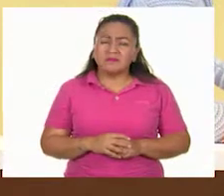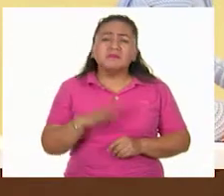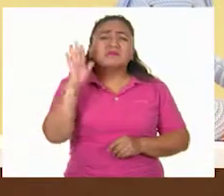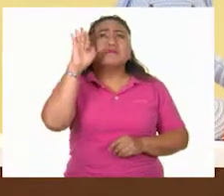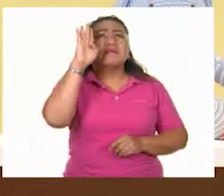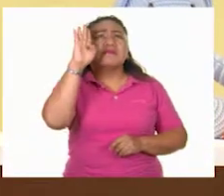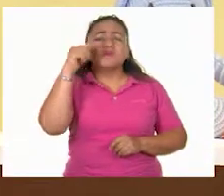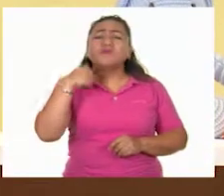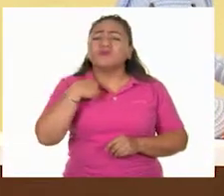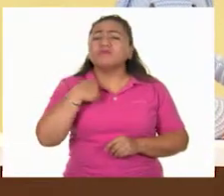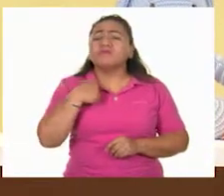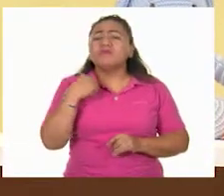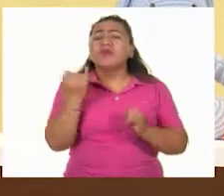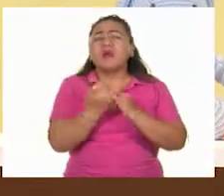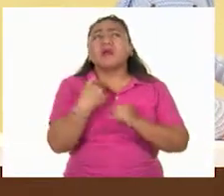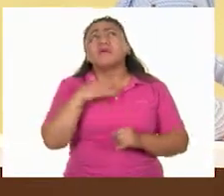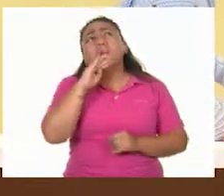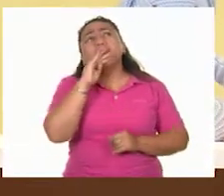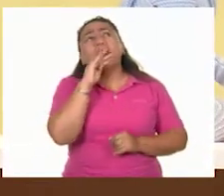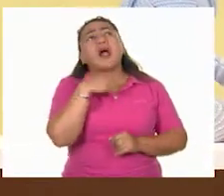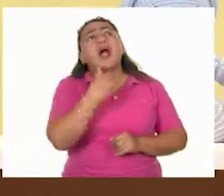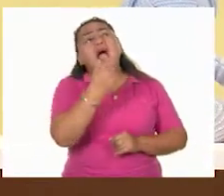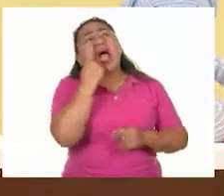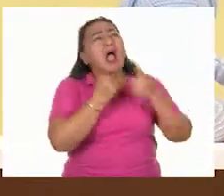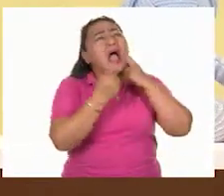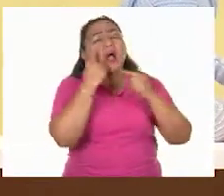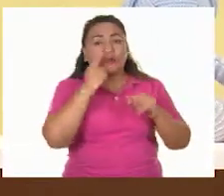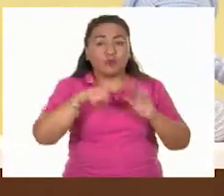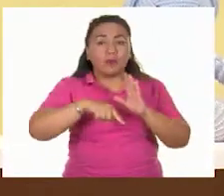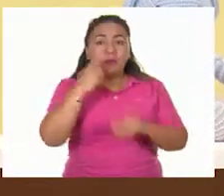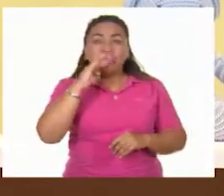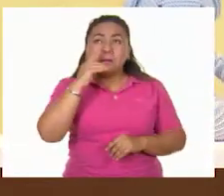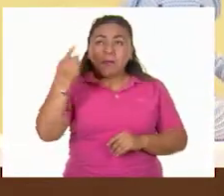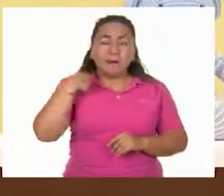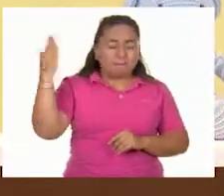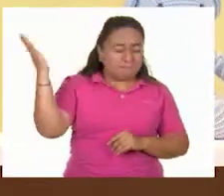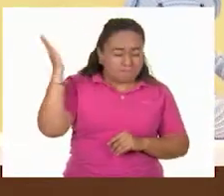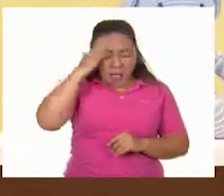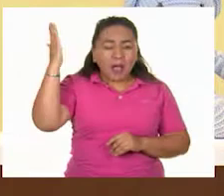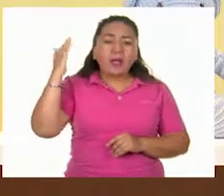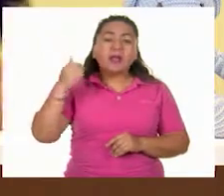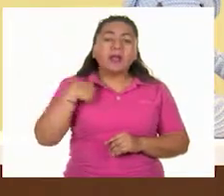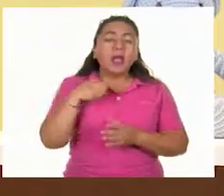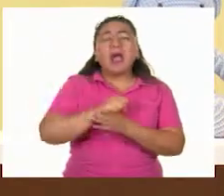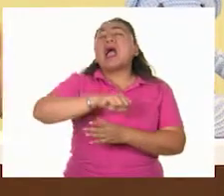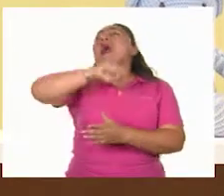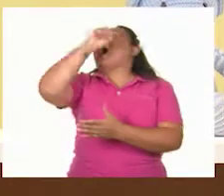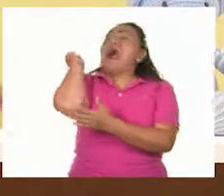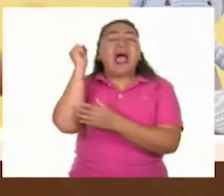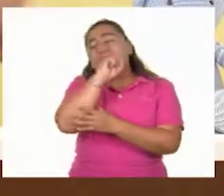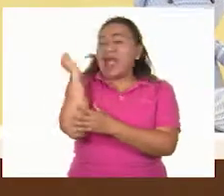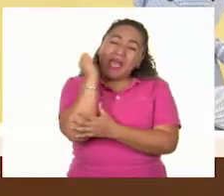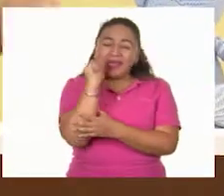Yo también le pido llorando a mi mamá lo que quiero. Una vez me pegué en la cabeza porque me aventé hacia atrás así.